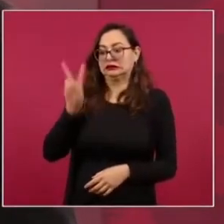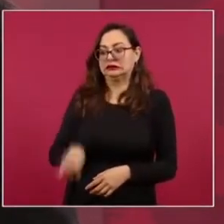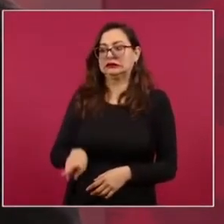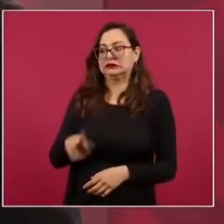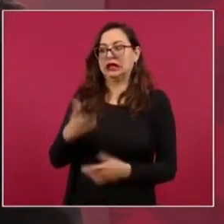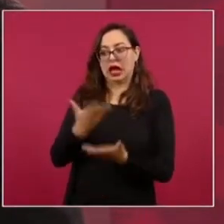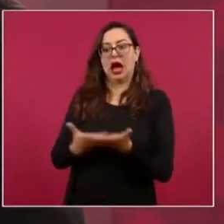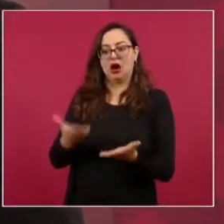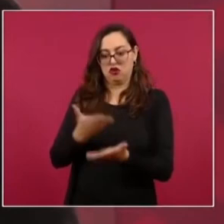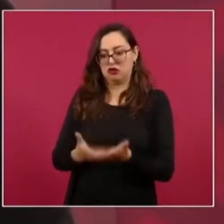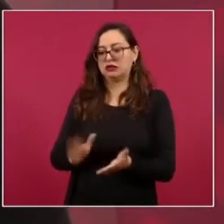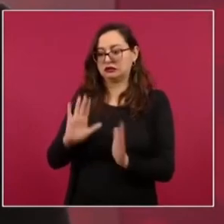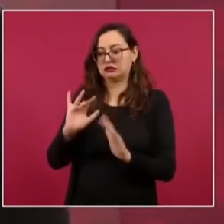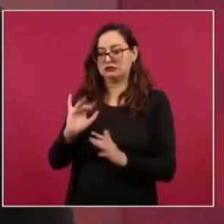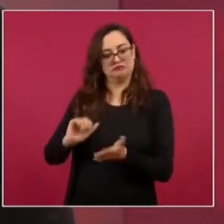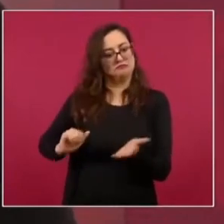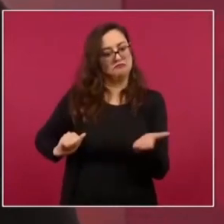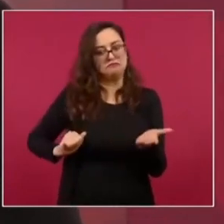de